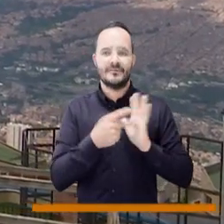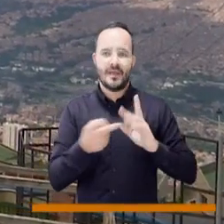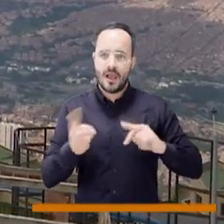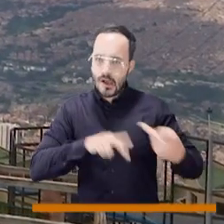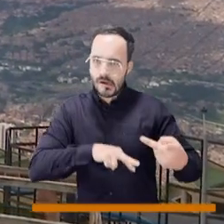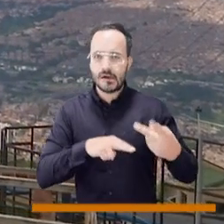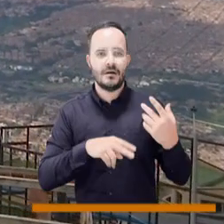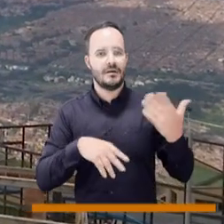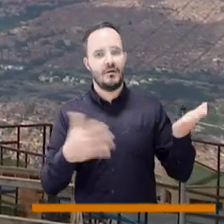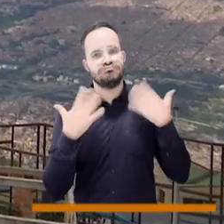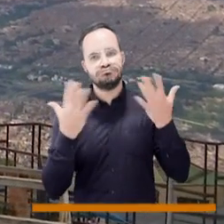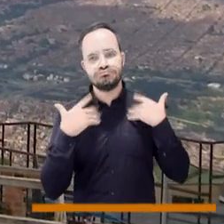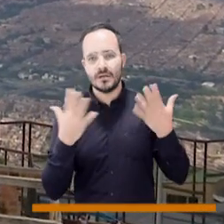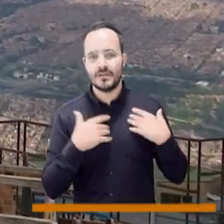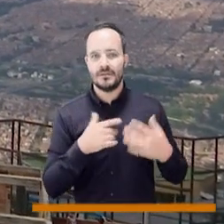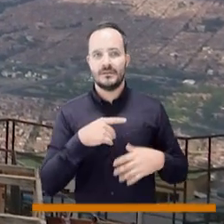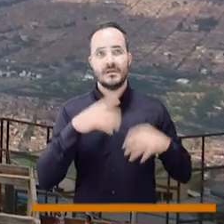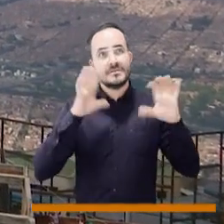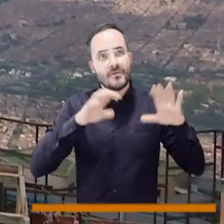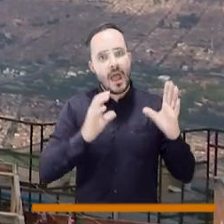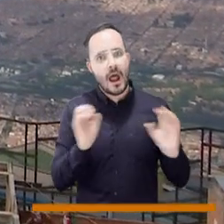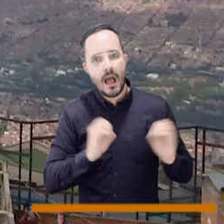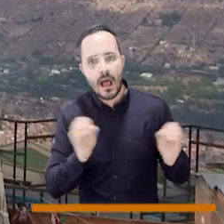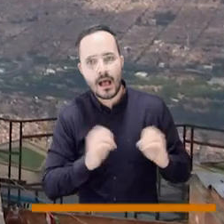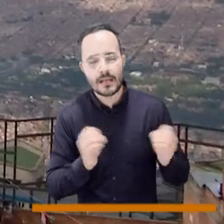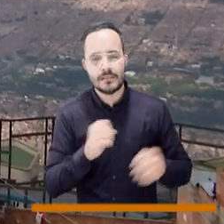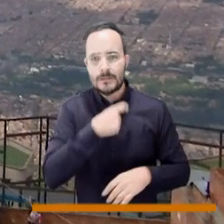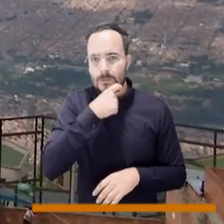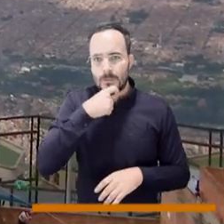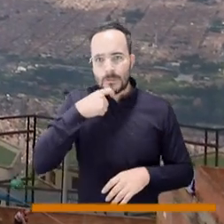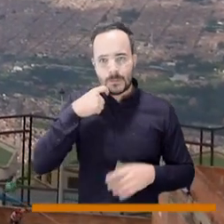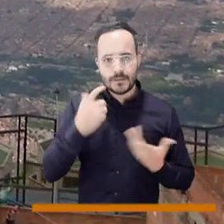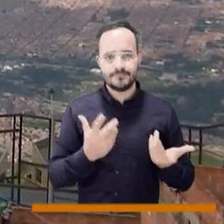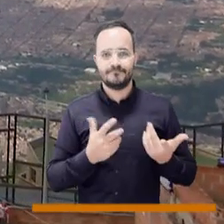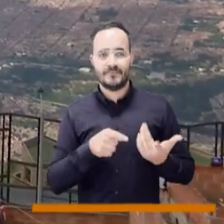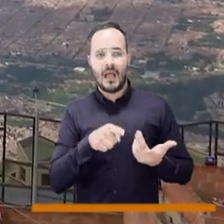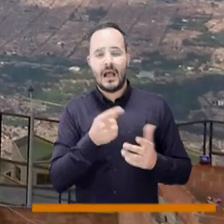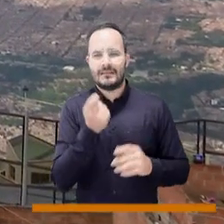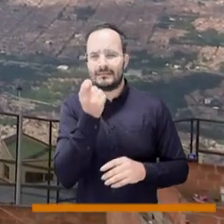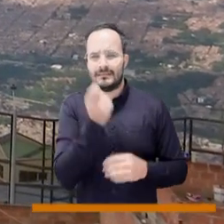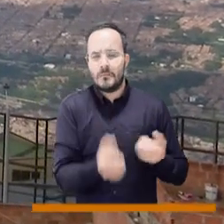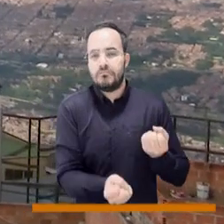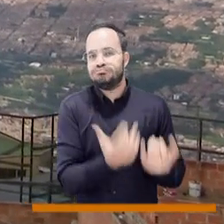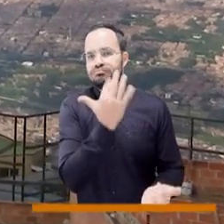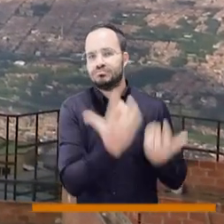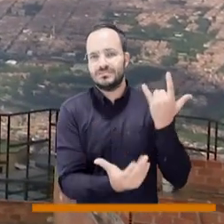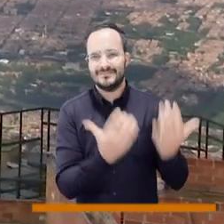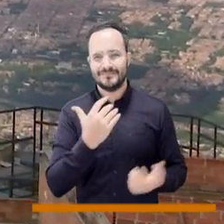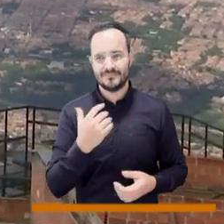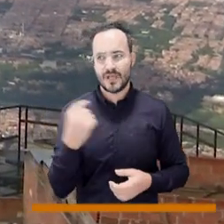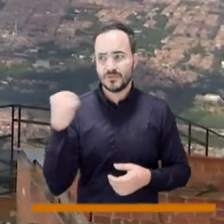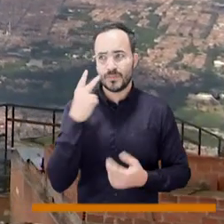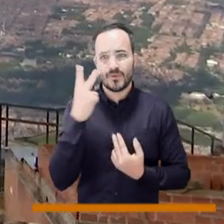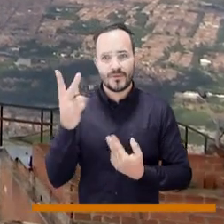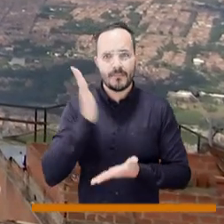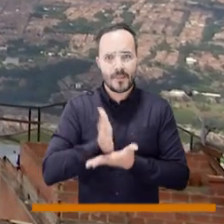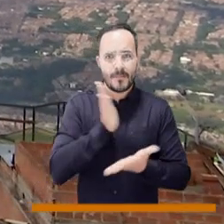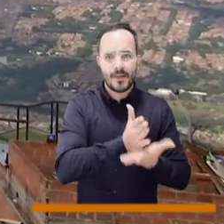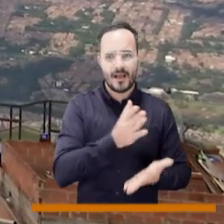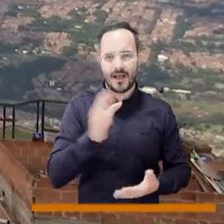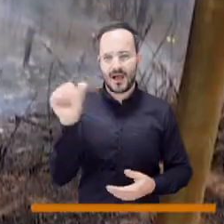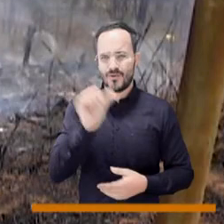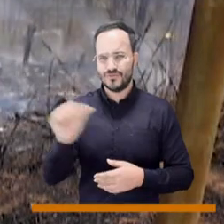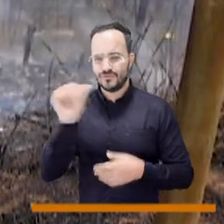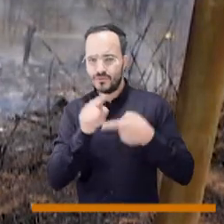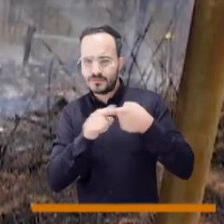sequías. Esto nos va a traer a la ciudad graves riesgos de incendios como los que ya sufrimos de hecho en los primeros días de agosto.